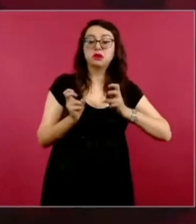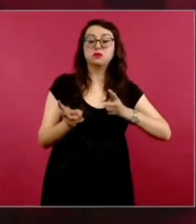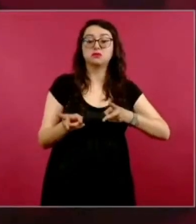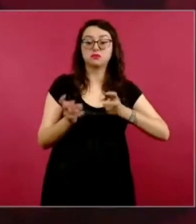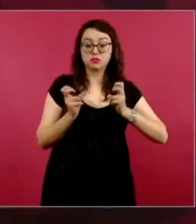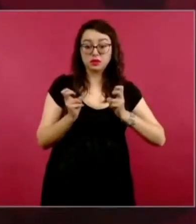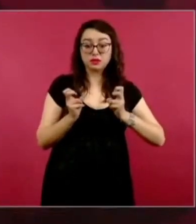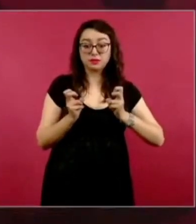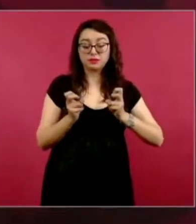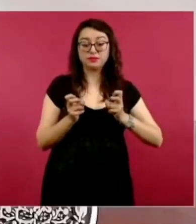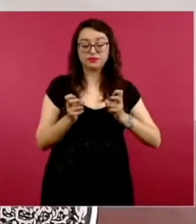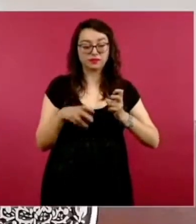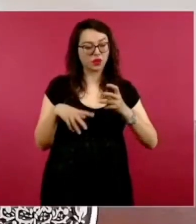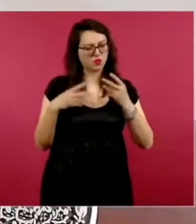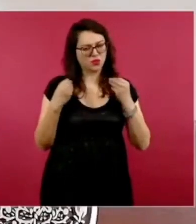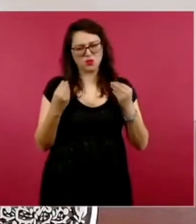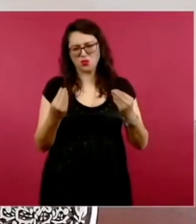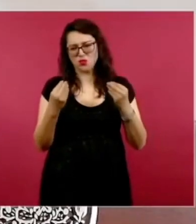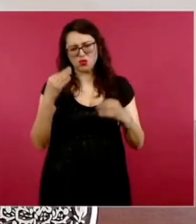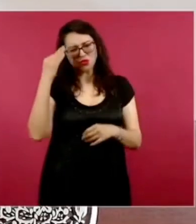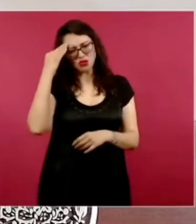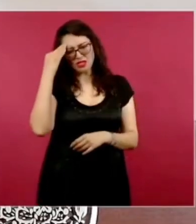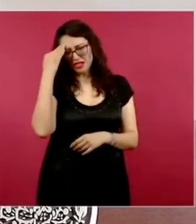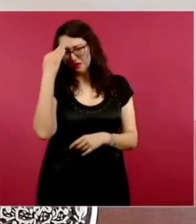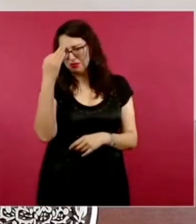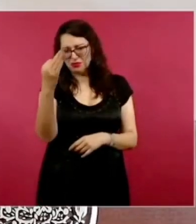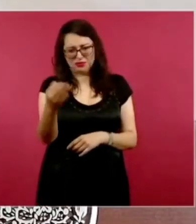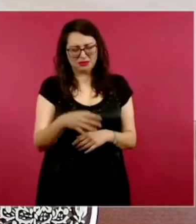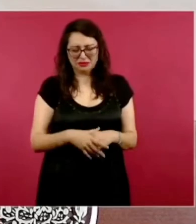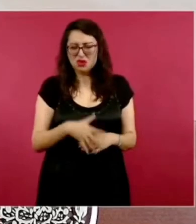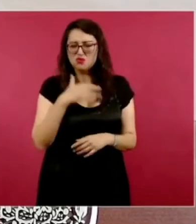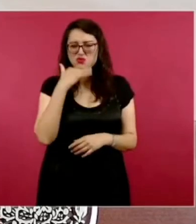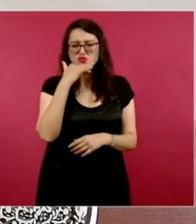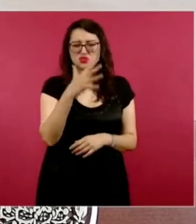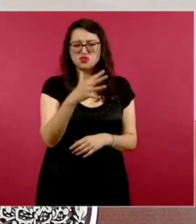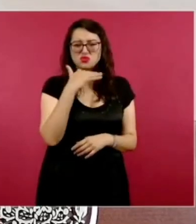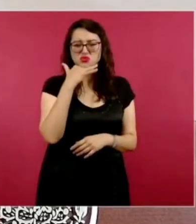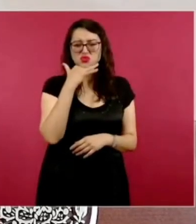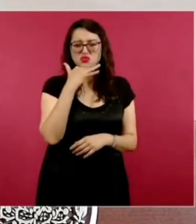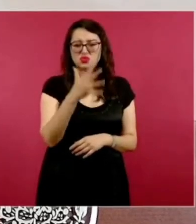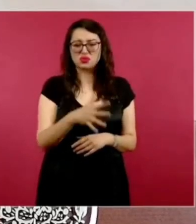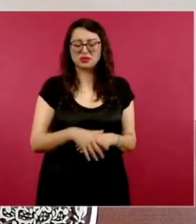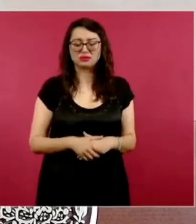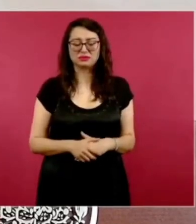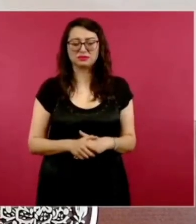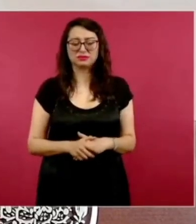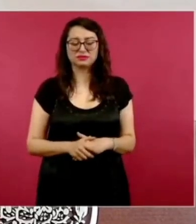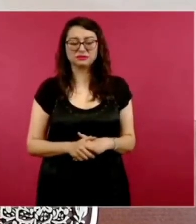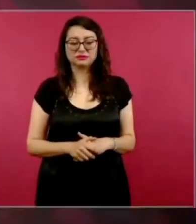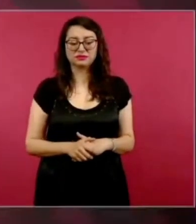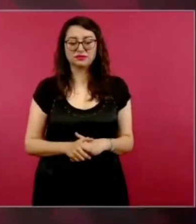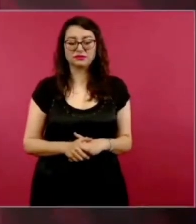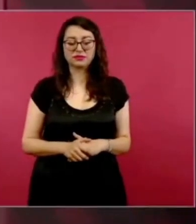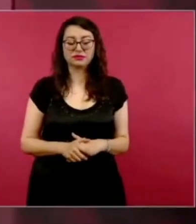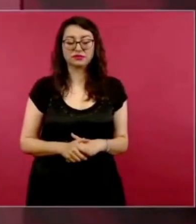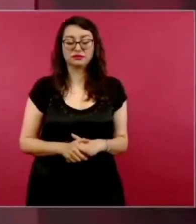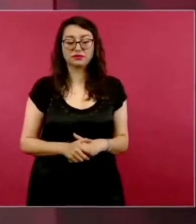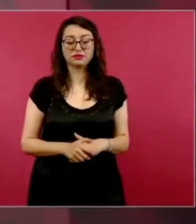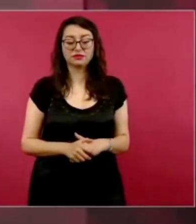imperó por mucho tiempo la corrupción. Más bien habría que plantearse